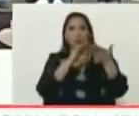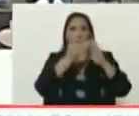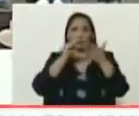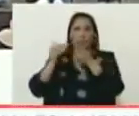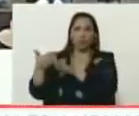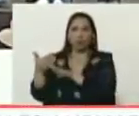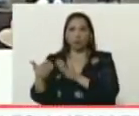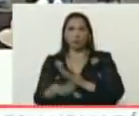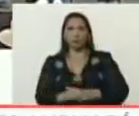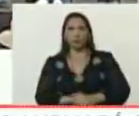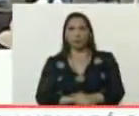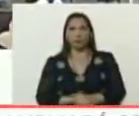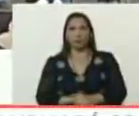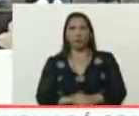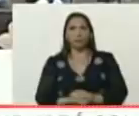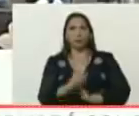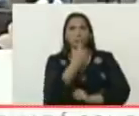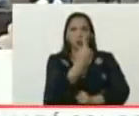comunidades,